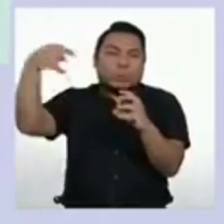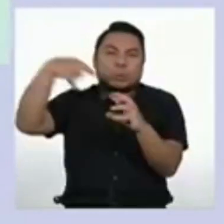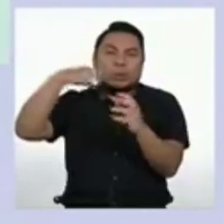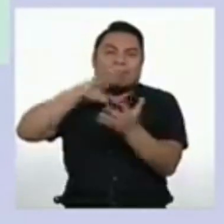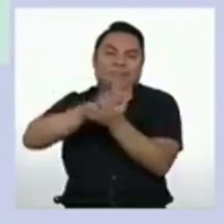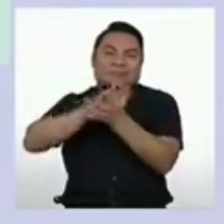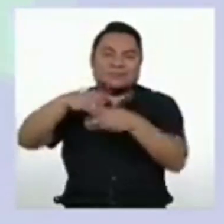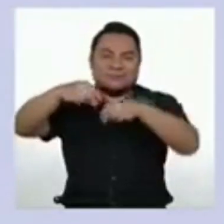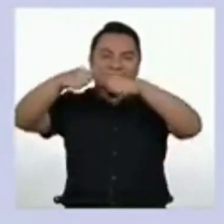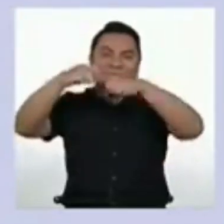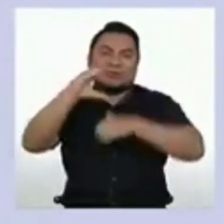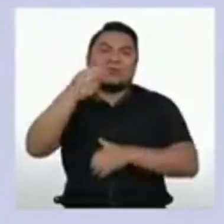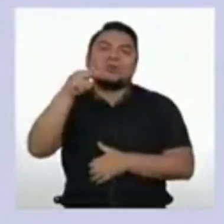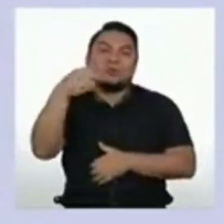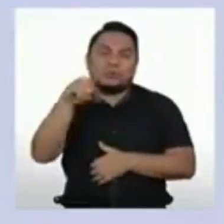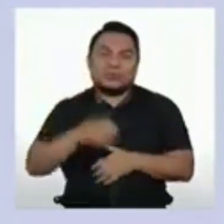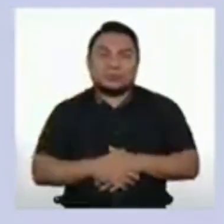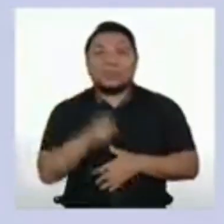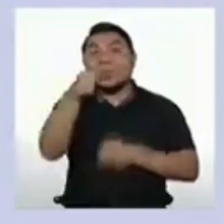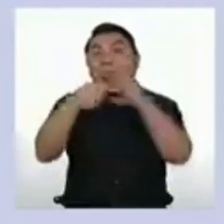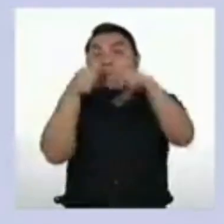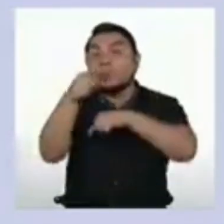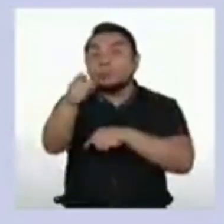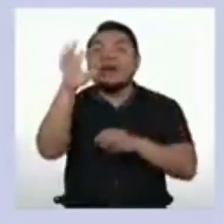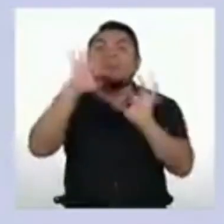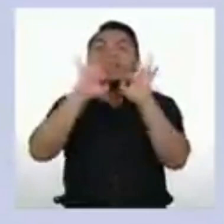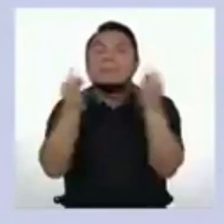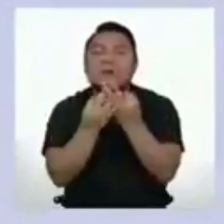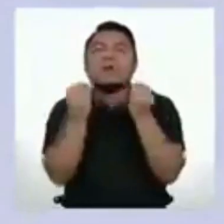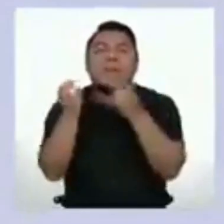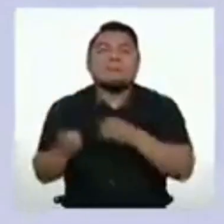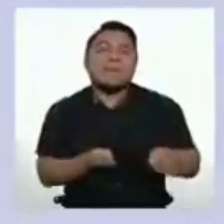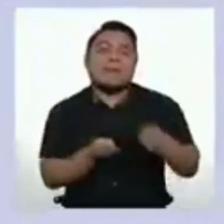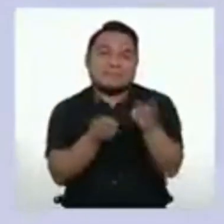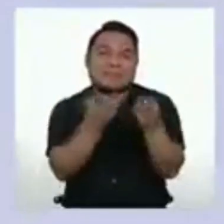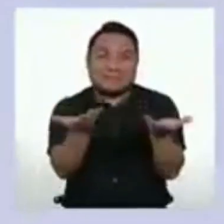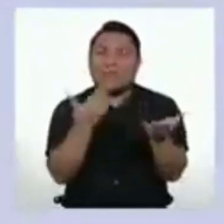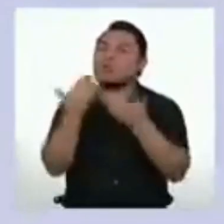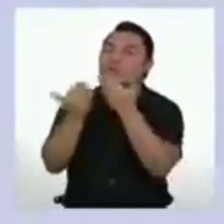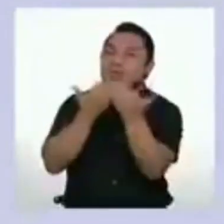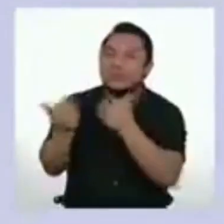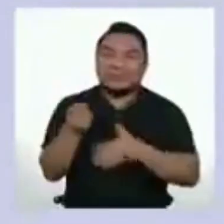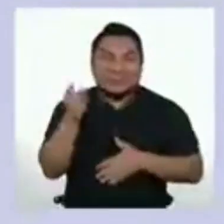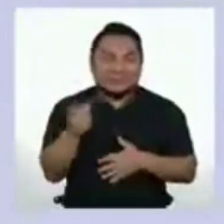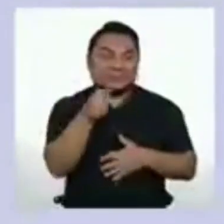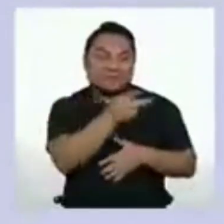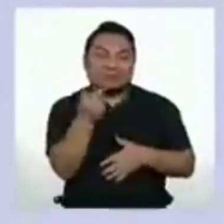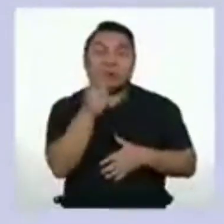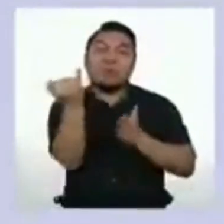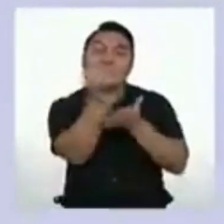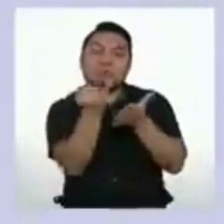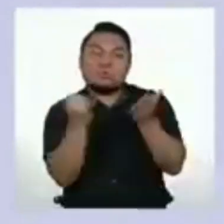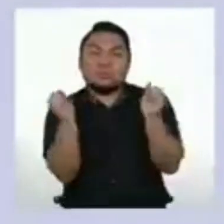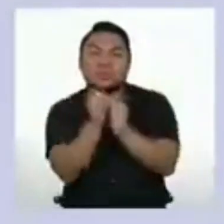Un ejemplo es el chuño. Conversa con tu familia y explícales el método de deshidratación. Puedes ayudarte de dibujos para